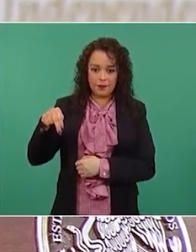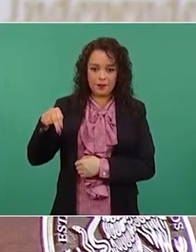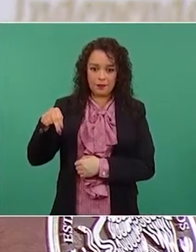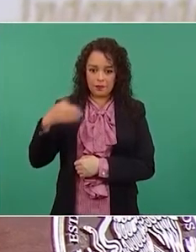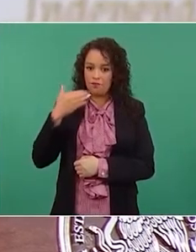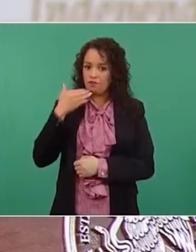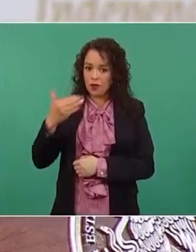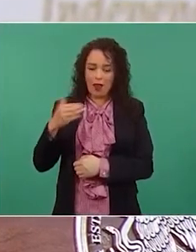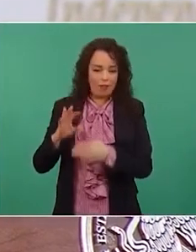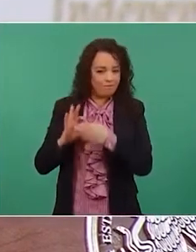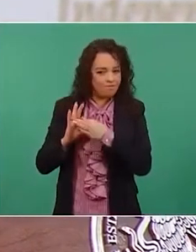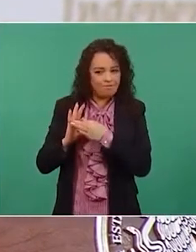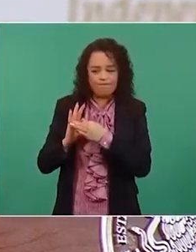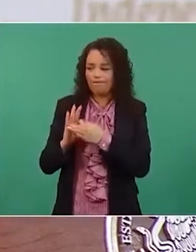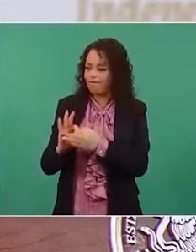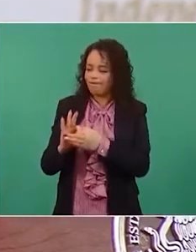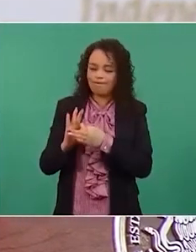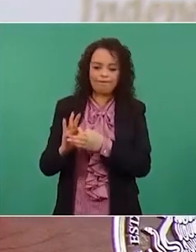Eran